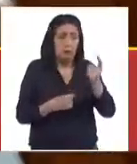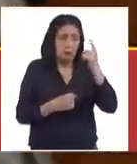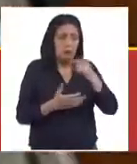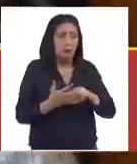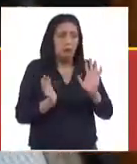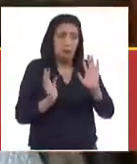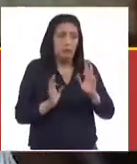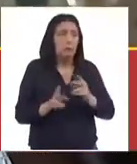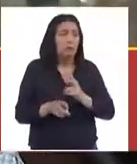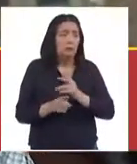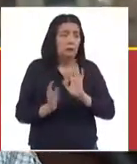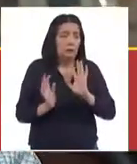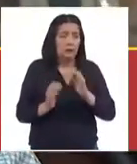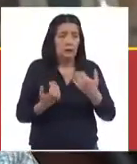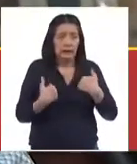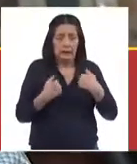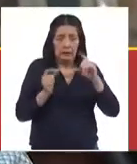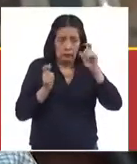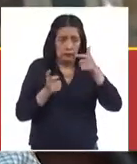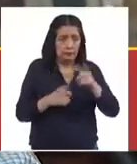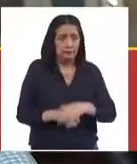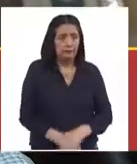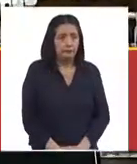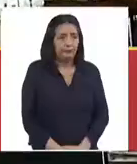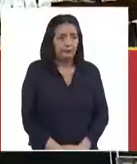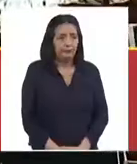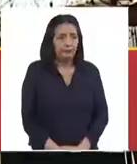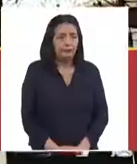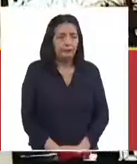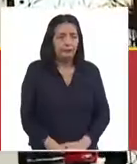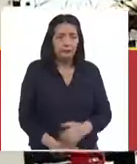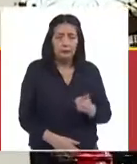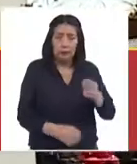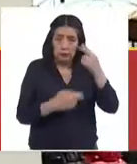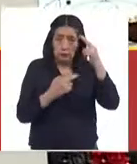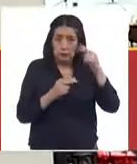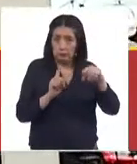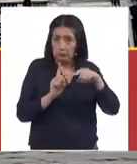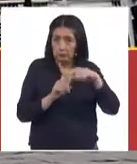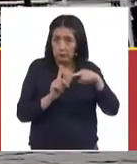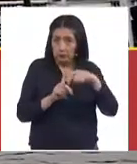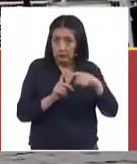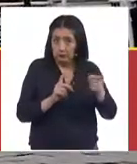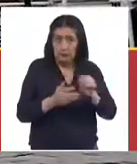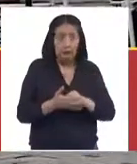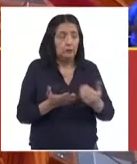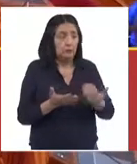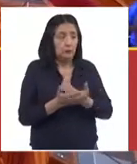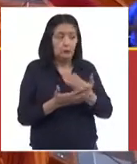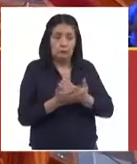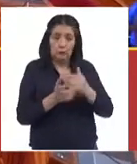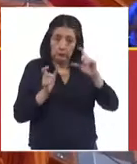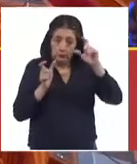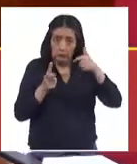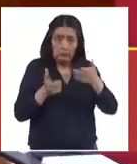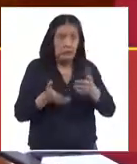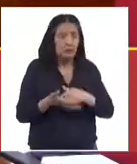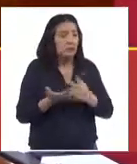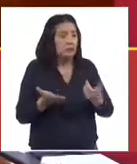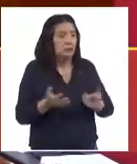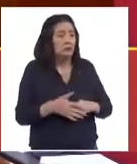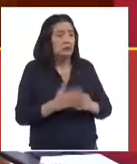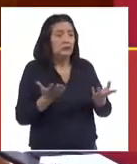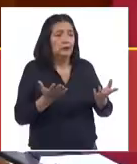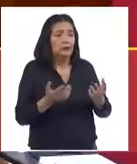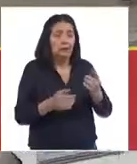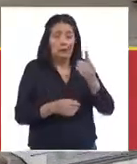más conservadoras que tendrá el Parlamento. Una de las noticias positivas que deja la nueva composición del Congreso es que la